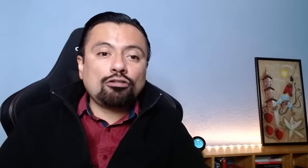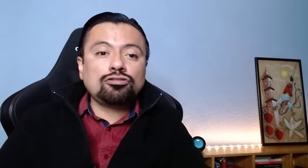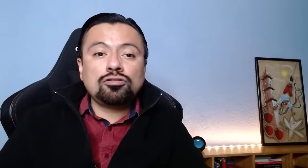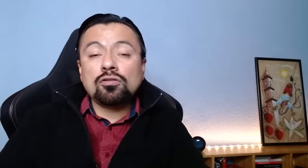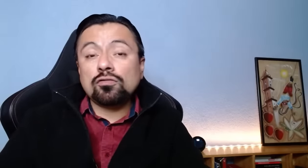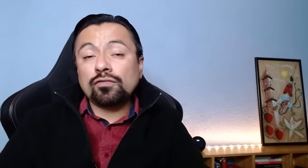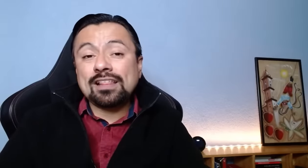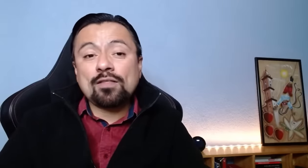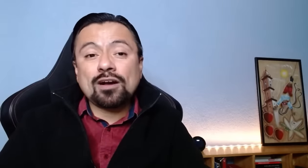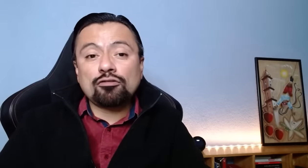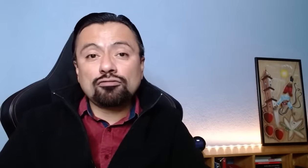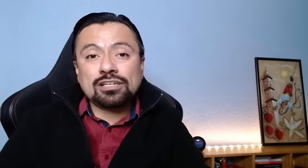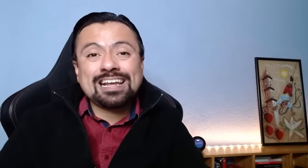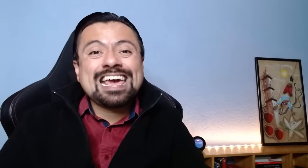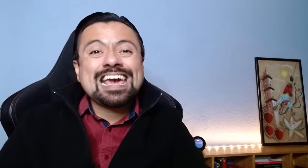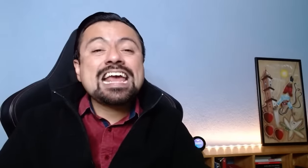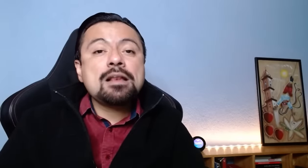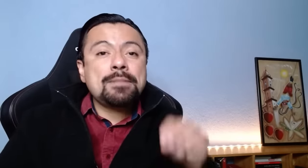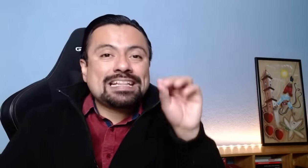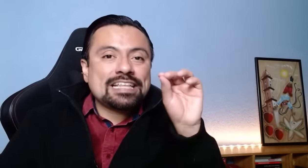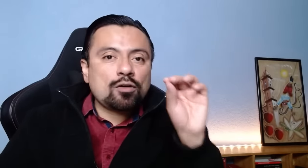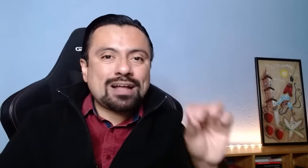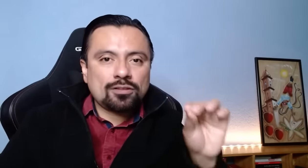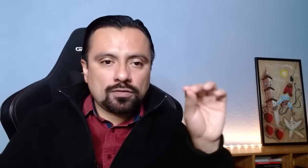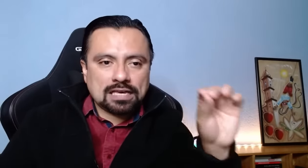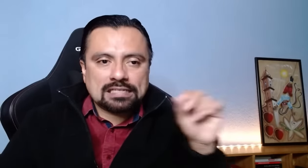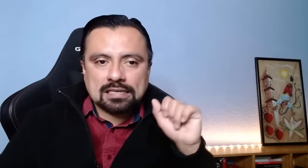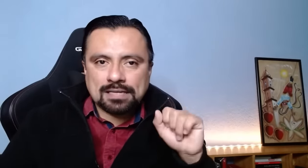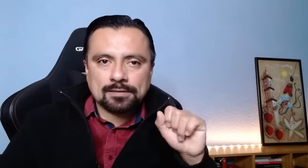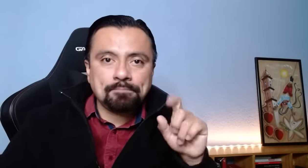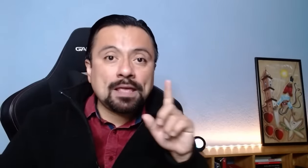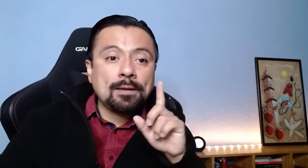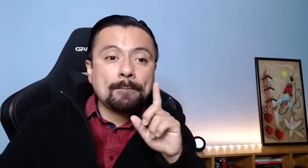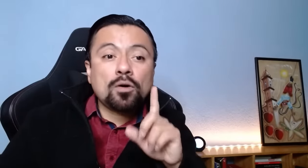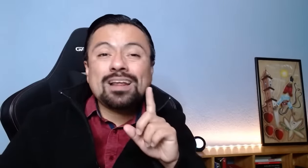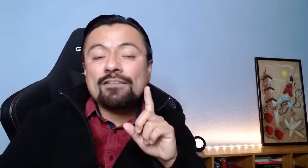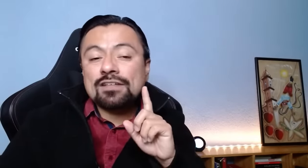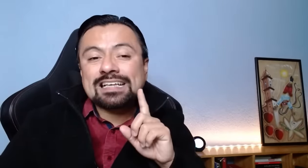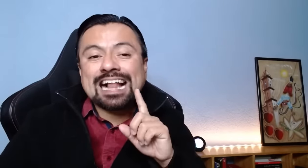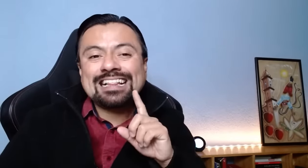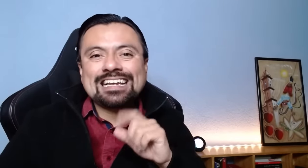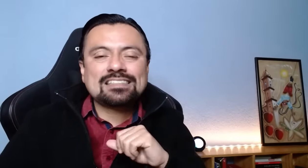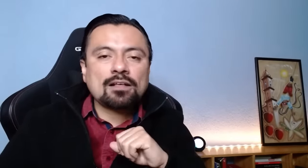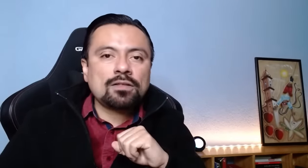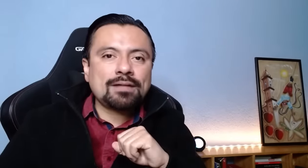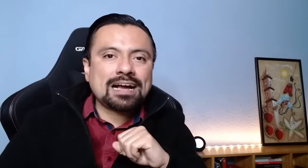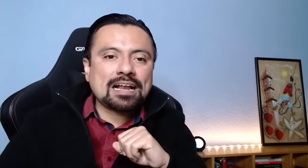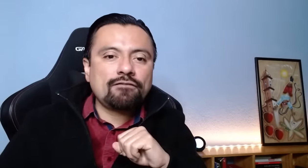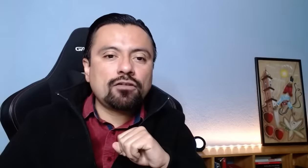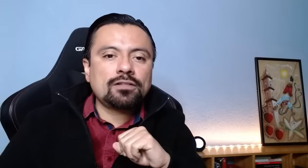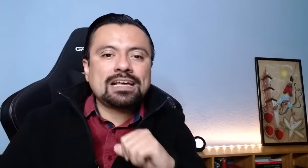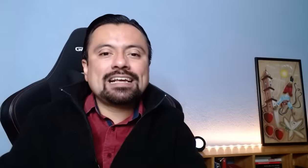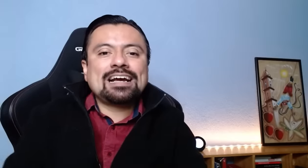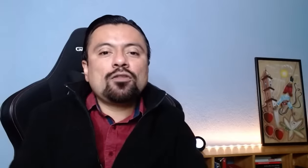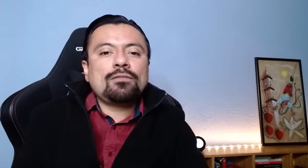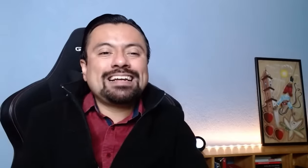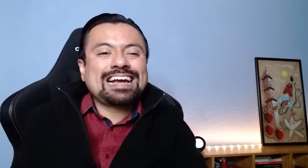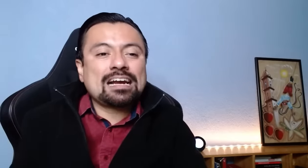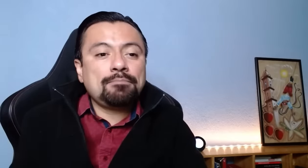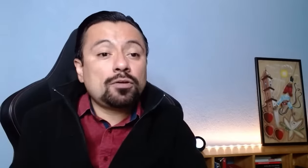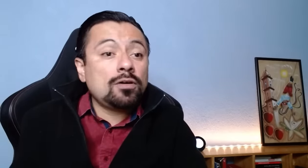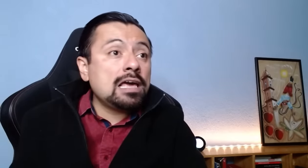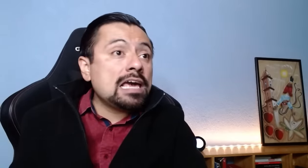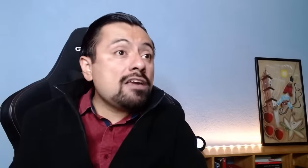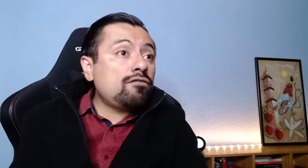en agosto fue dado a conocer el 24 de ese mes por el fiscal del estado de Baja California, Ricardo